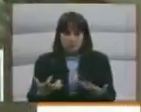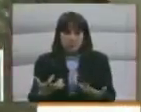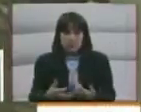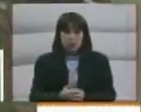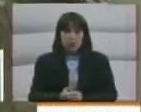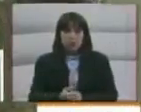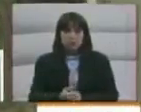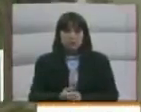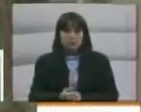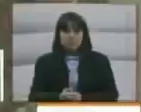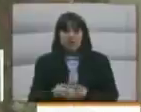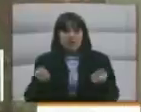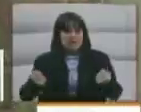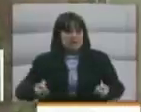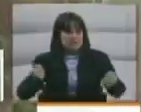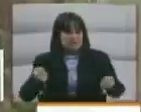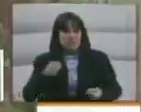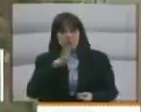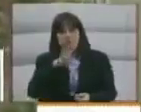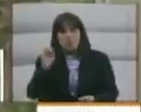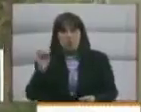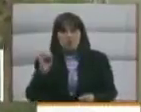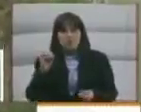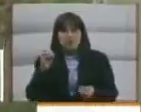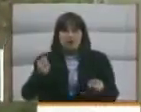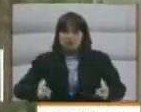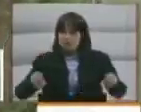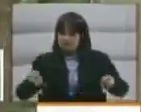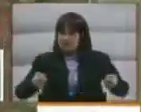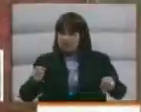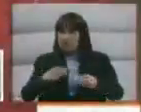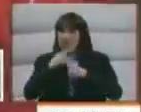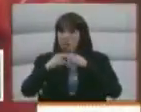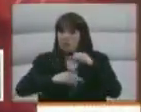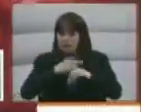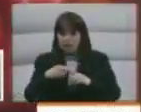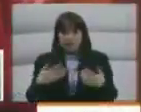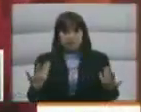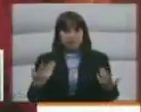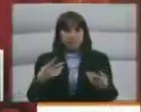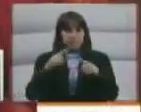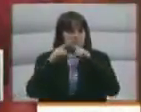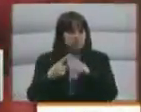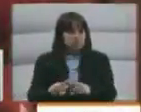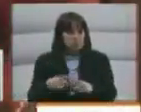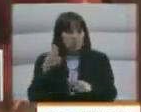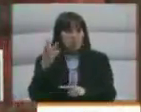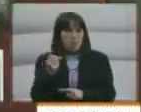le pueden meter 50 cestas. 50 cestas. Eso daría un total de